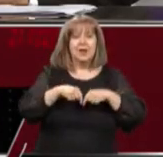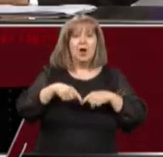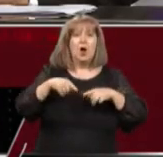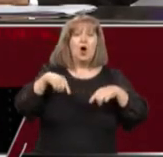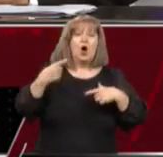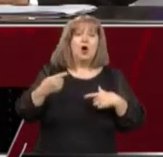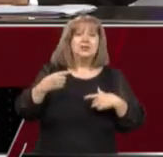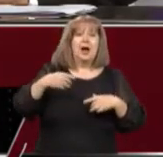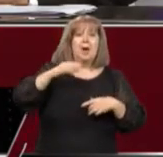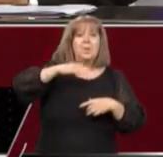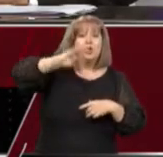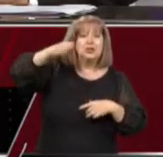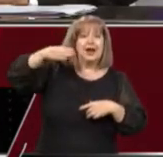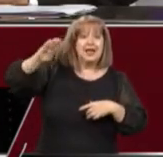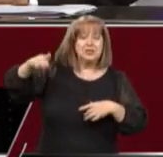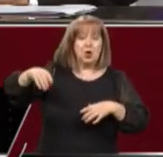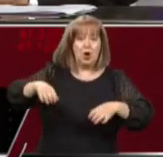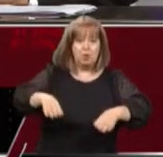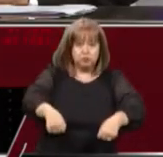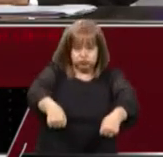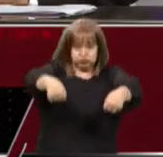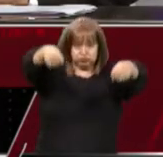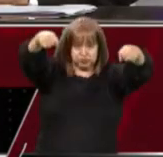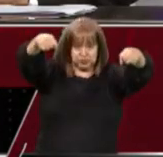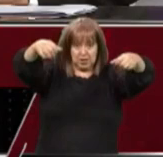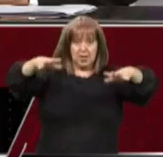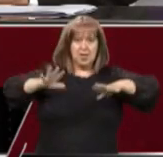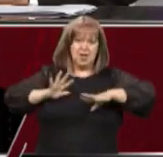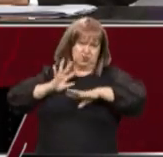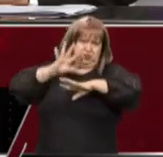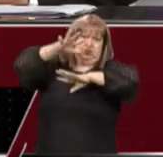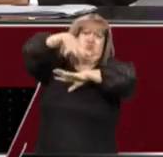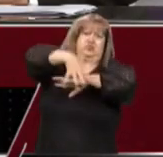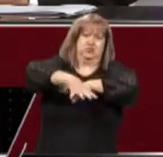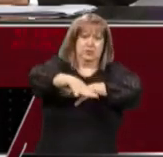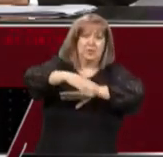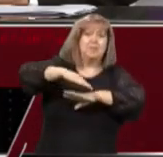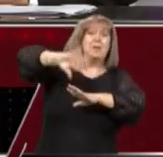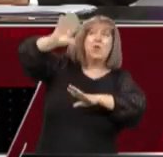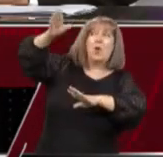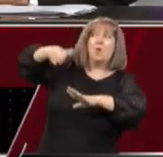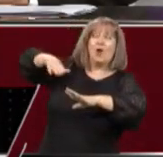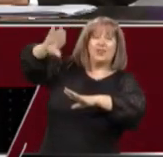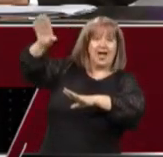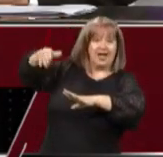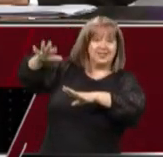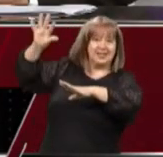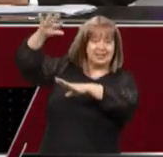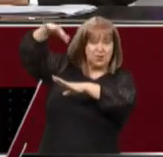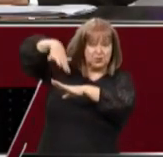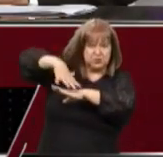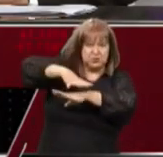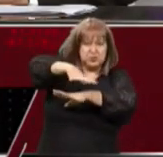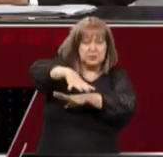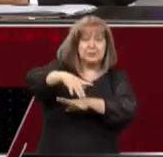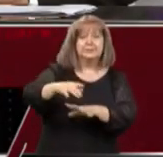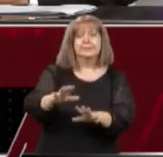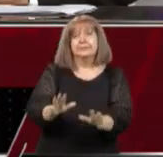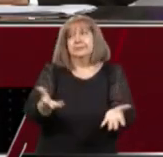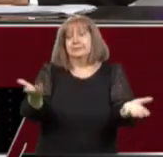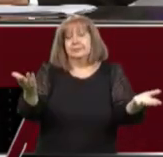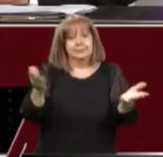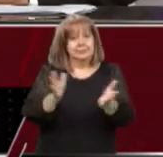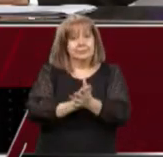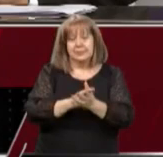perjudica porque nos trae el agua con mucho barro todo lo que traiga el agua con mucho barro hace que las plantas tengan que que parar